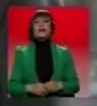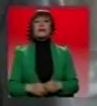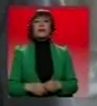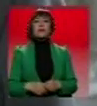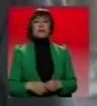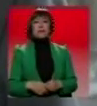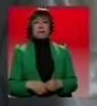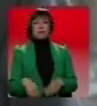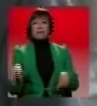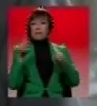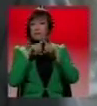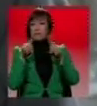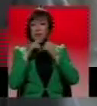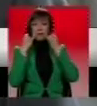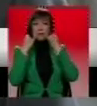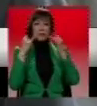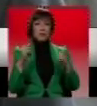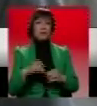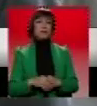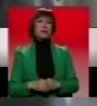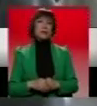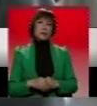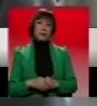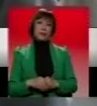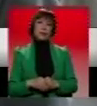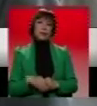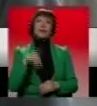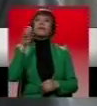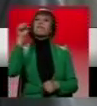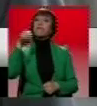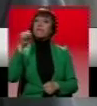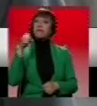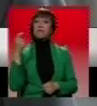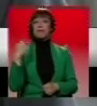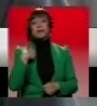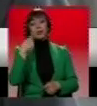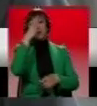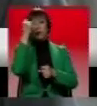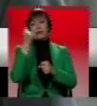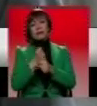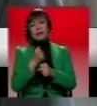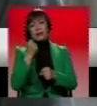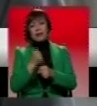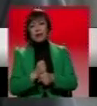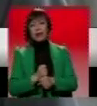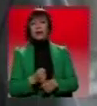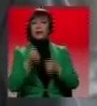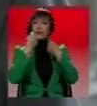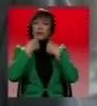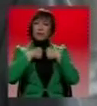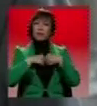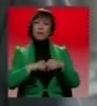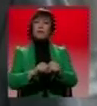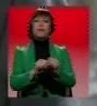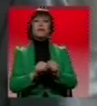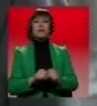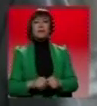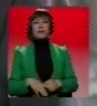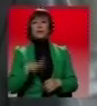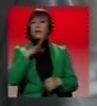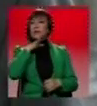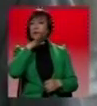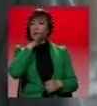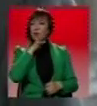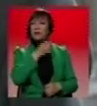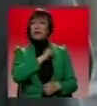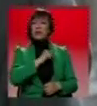hebreo. Prácticamente todo ha sido trabajar con la palabra, trabajar sacrificadamente en la